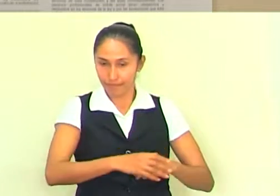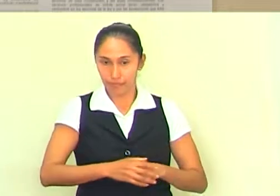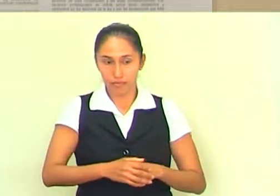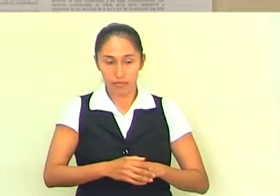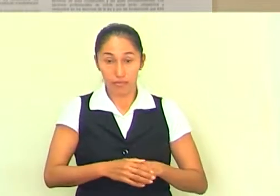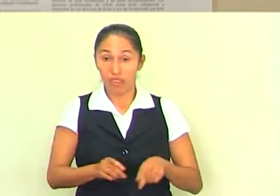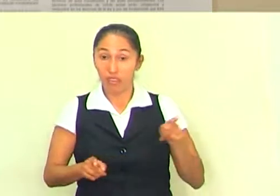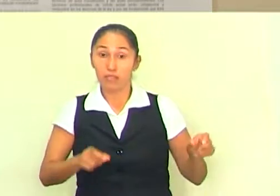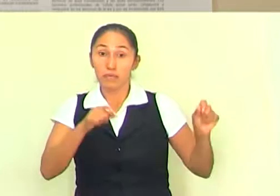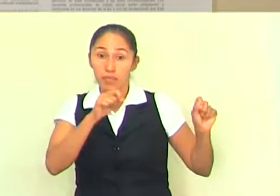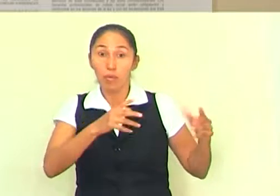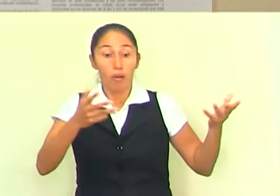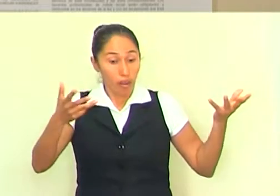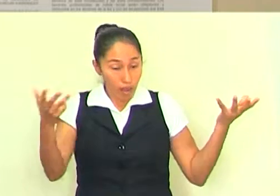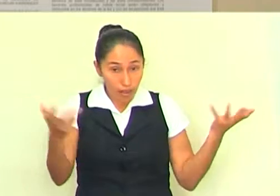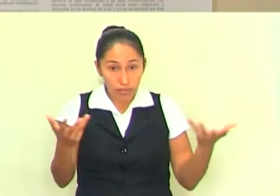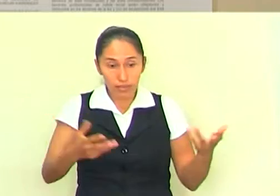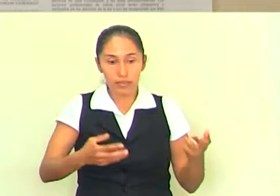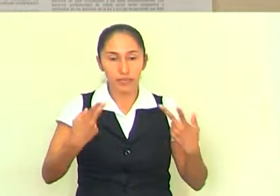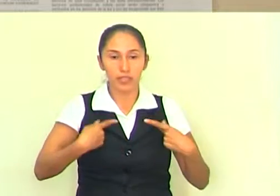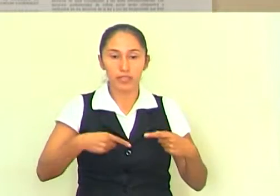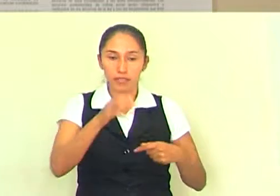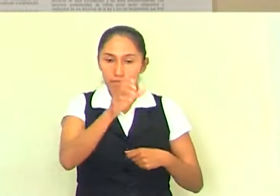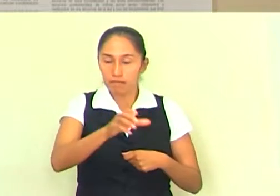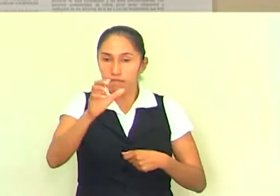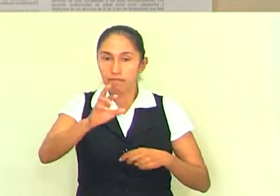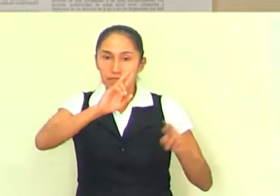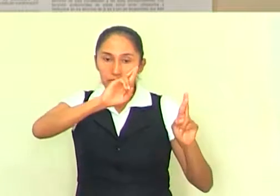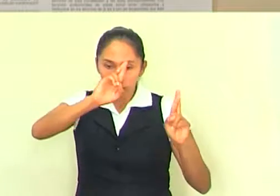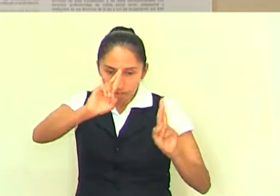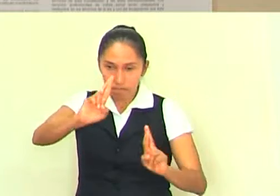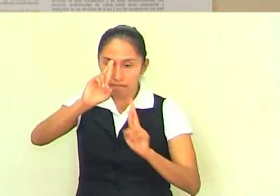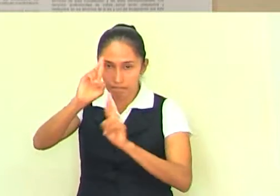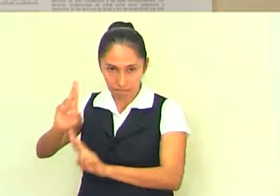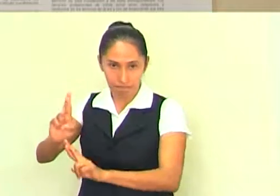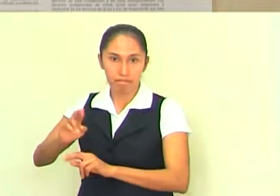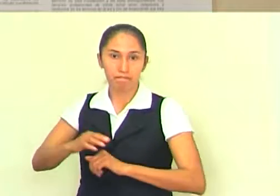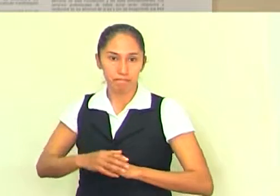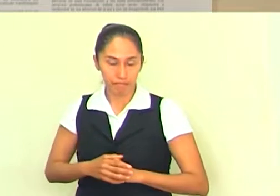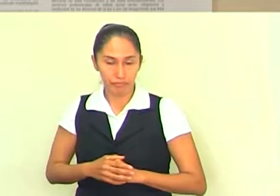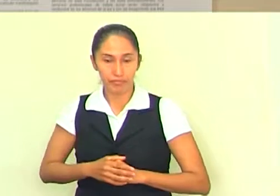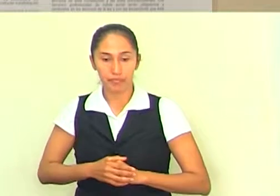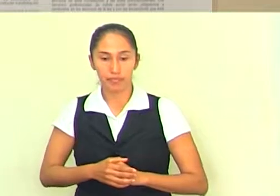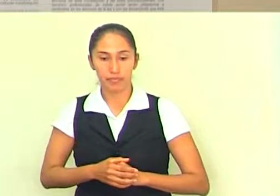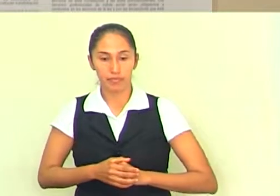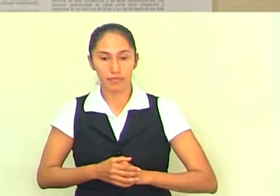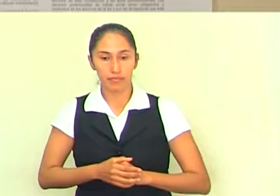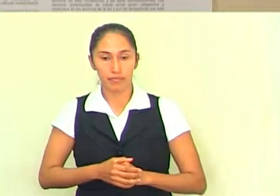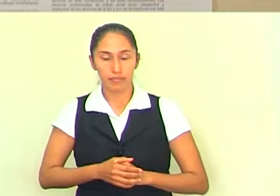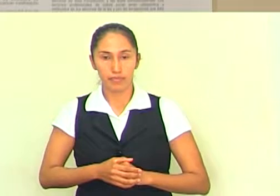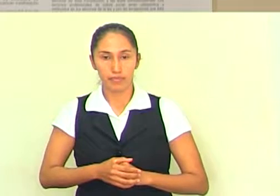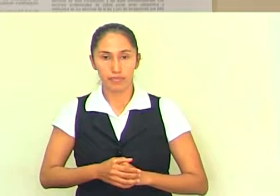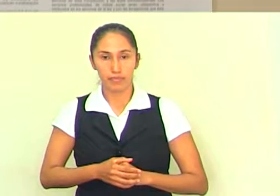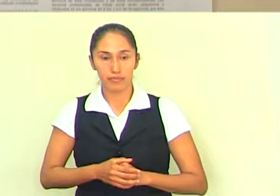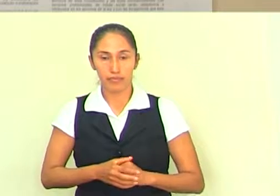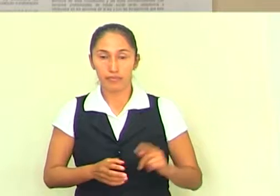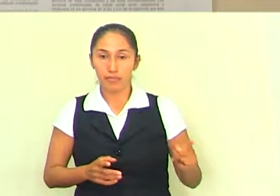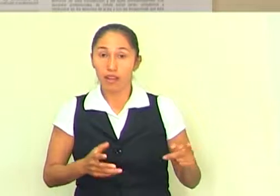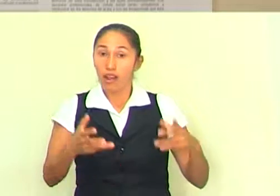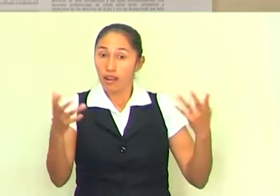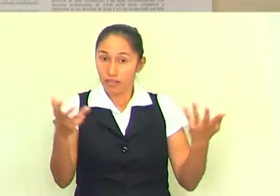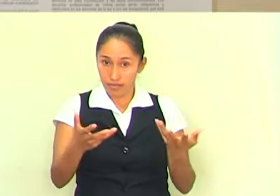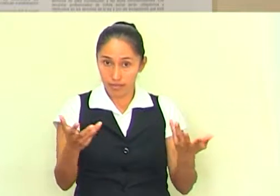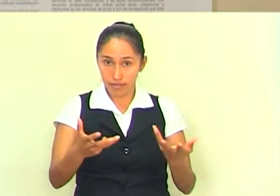esos derechos pues se puedan no solo respetar, sino que se lleven en los